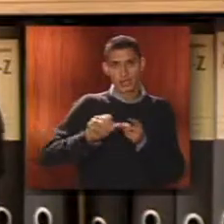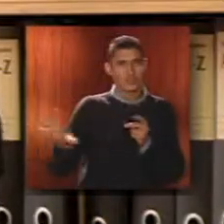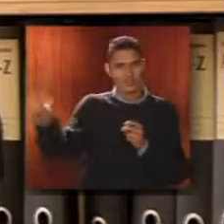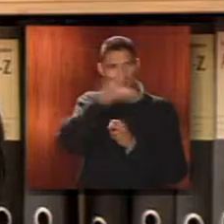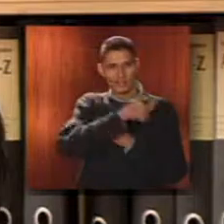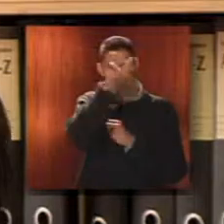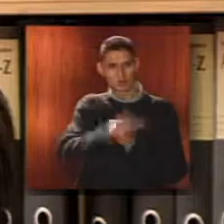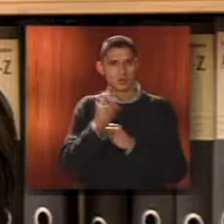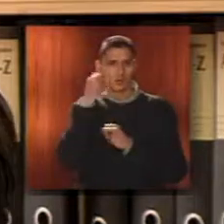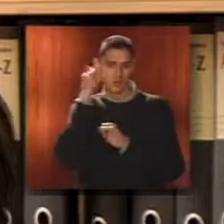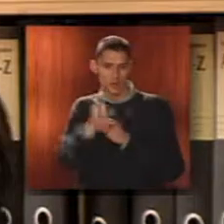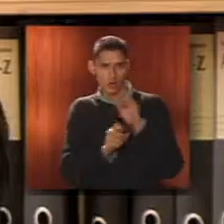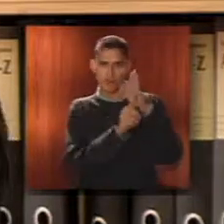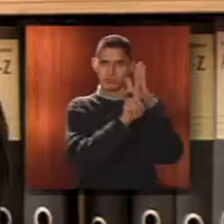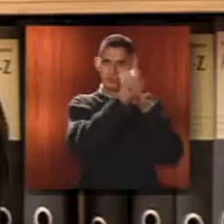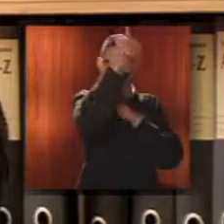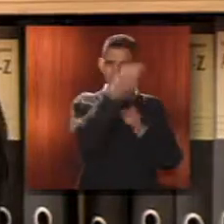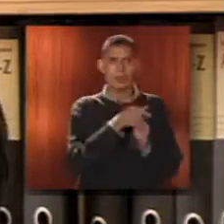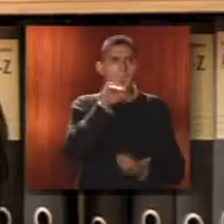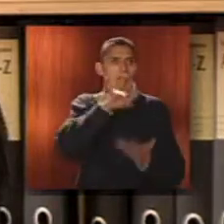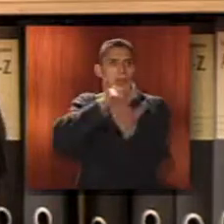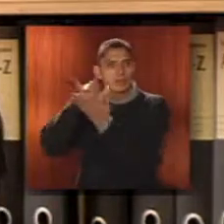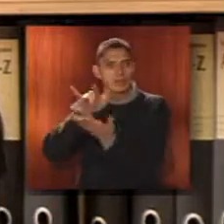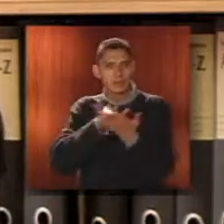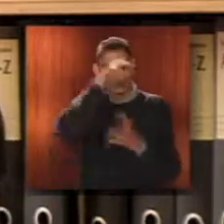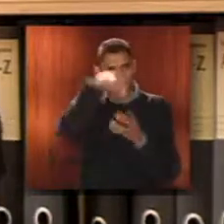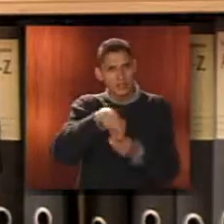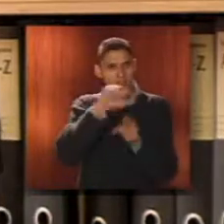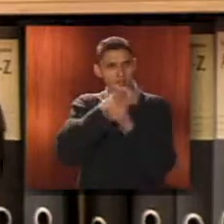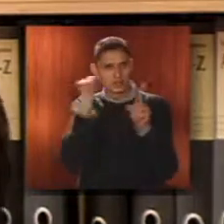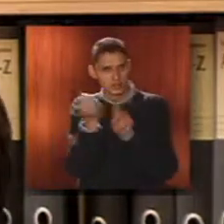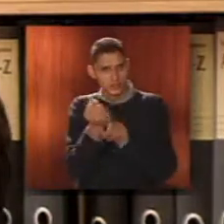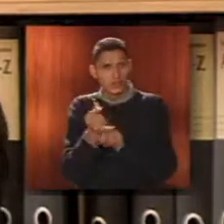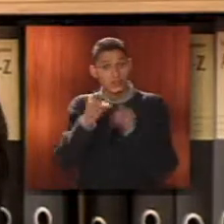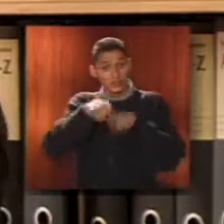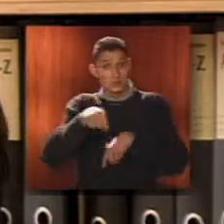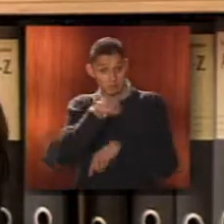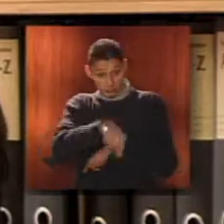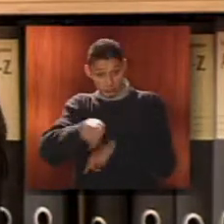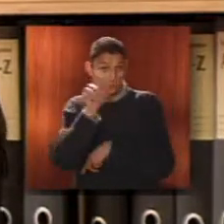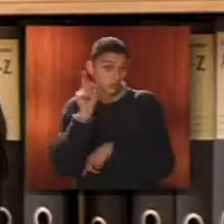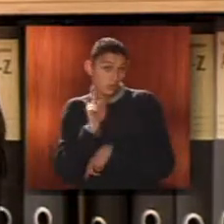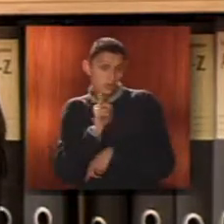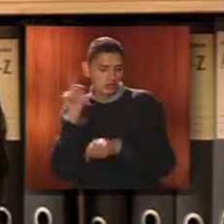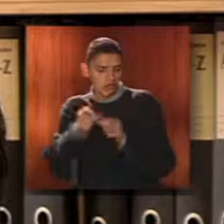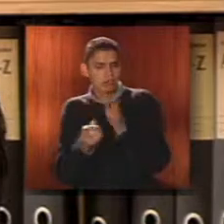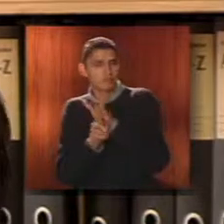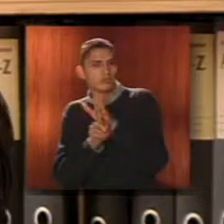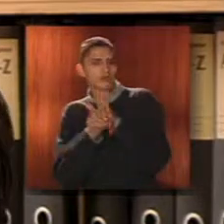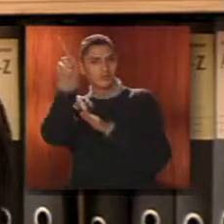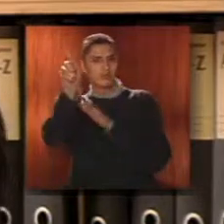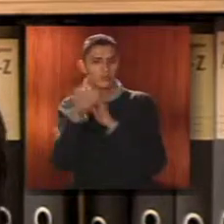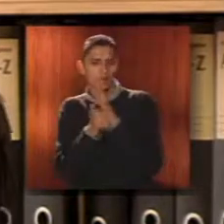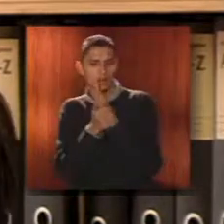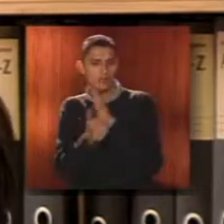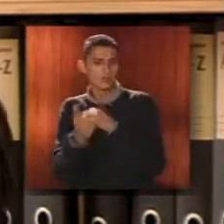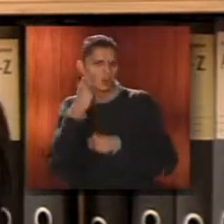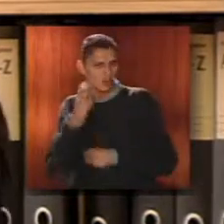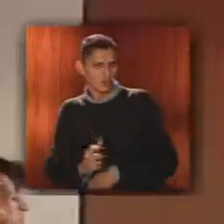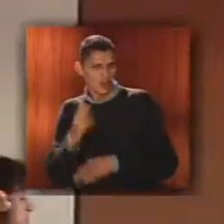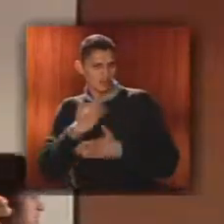el derecho de todo ser humano a progresar, a participar socialmente, a desarrollarse